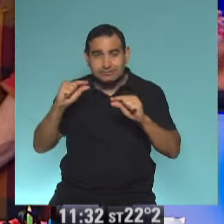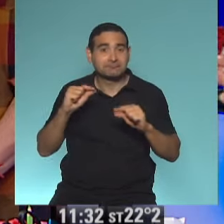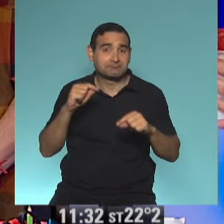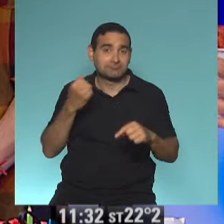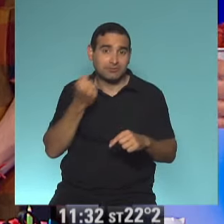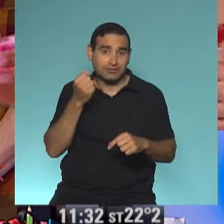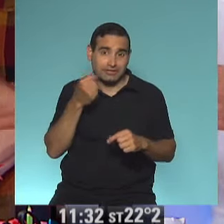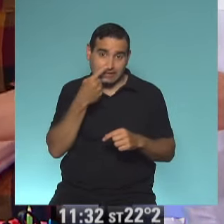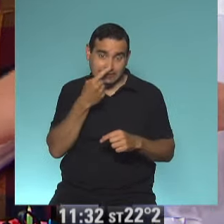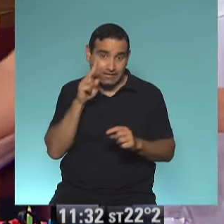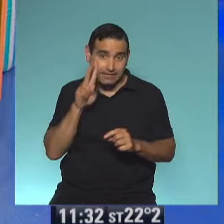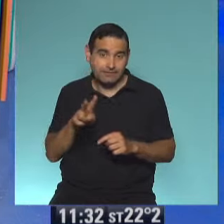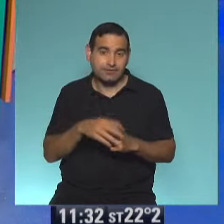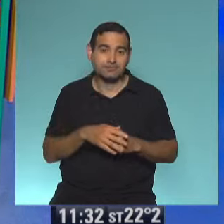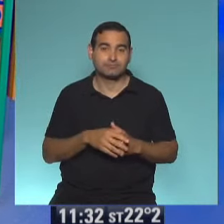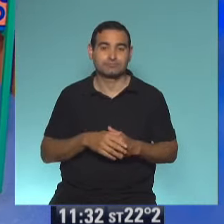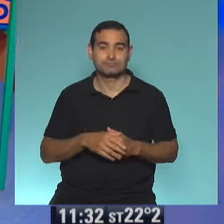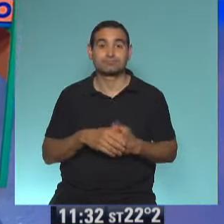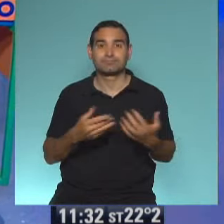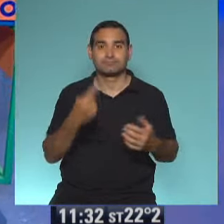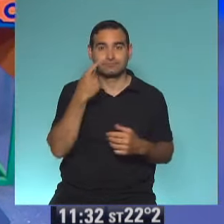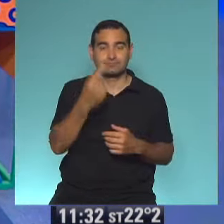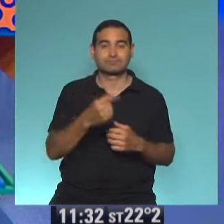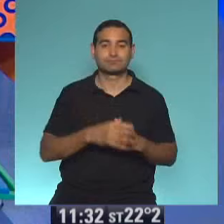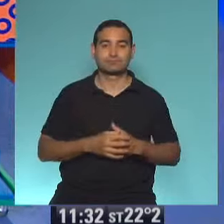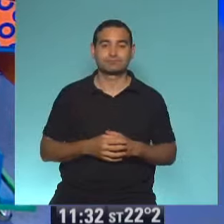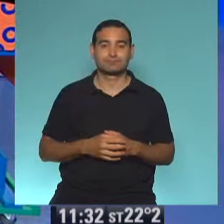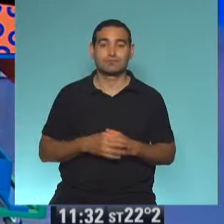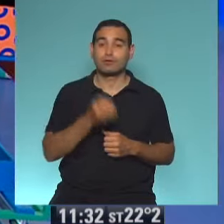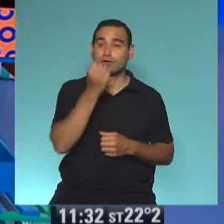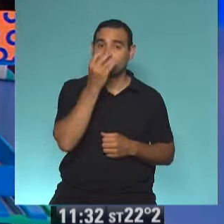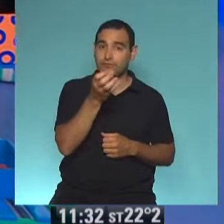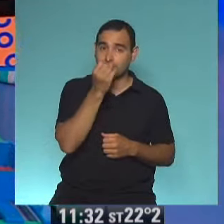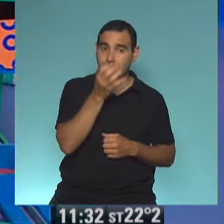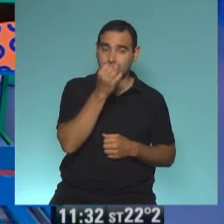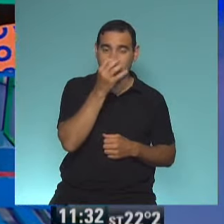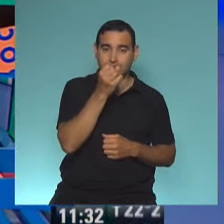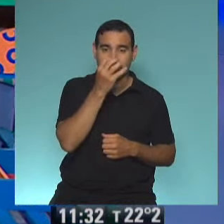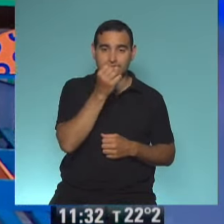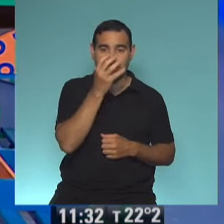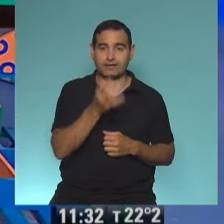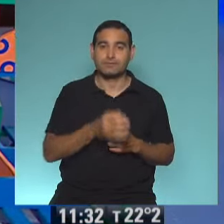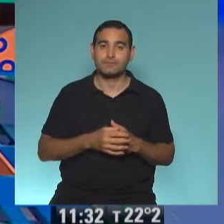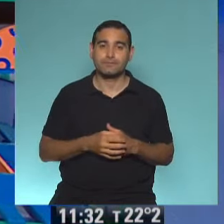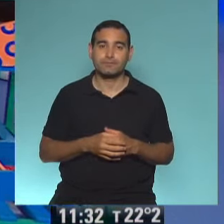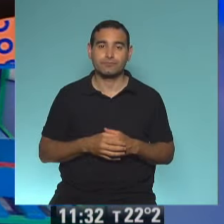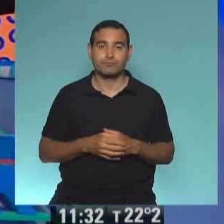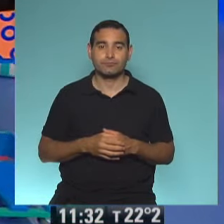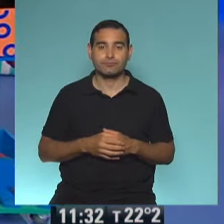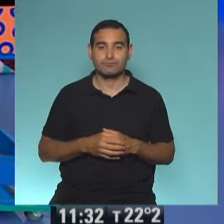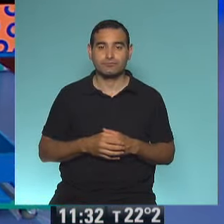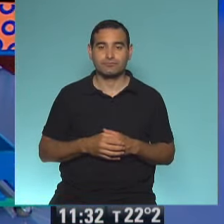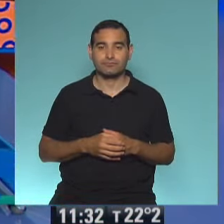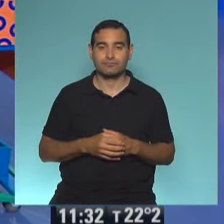¿no, señor? Claro, mirá lo que tenemos acá. Ah, ¡mirá! ¡Tenemos flores! ¡Uy, qué lindas!